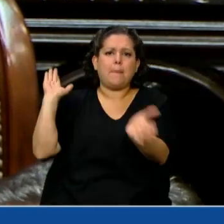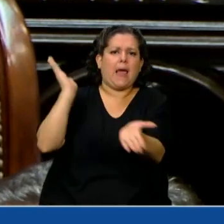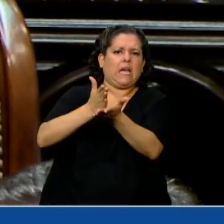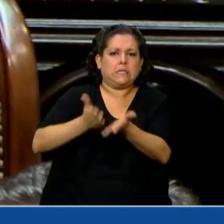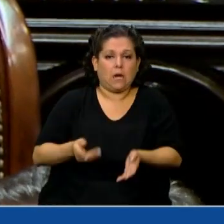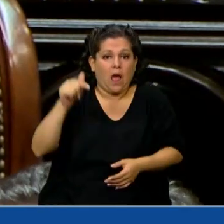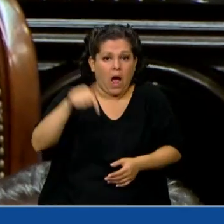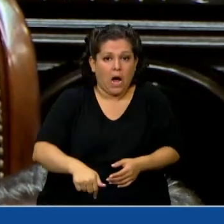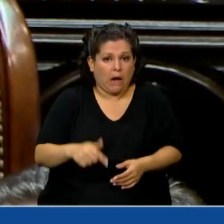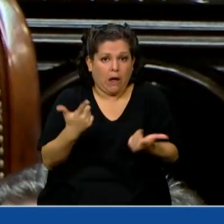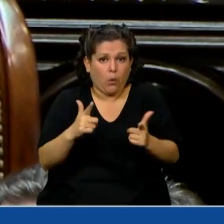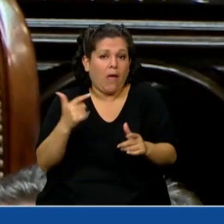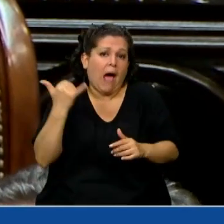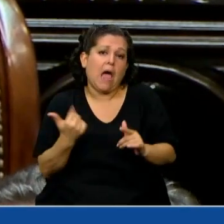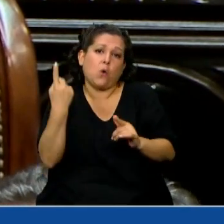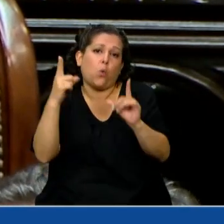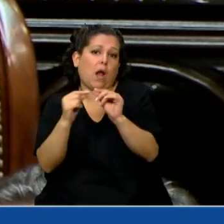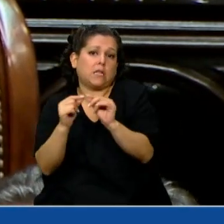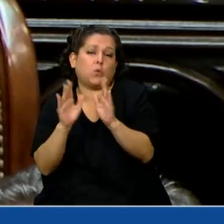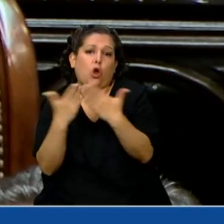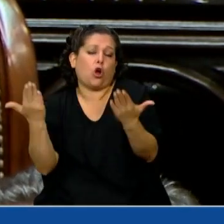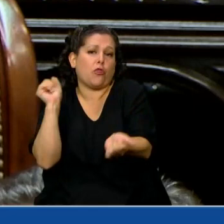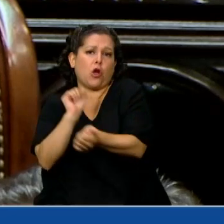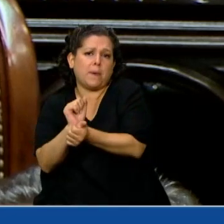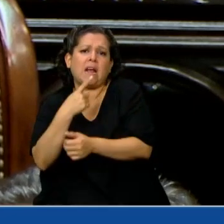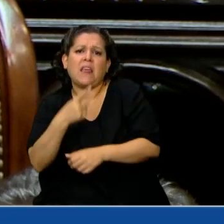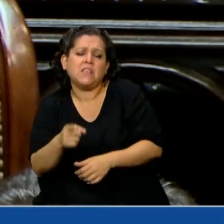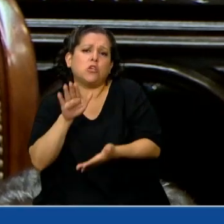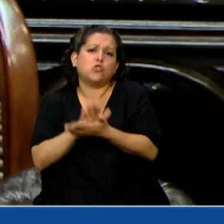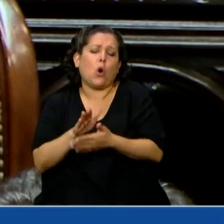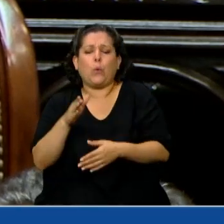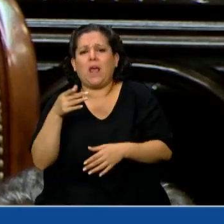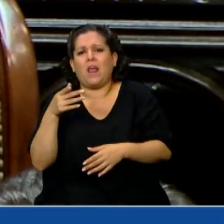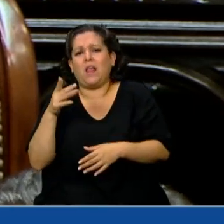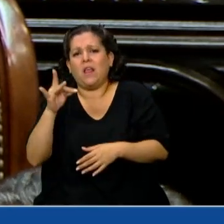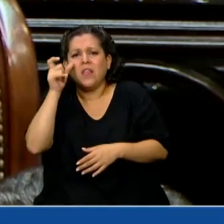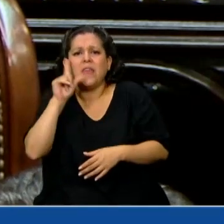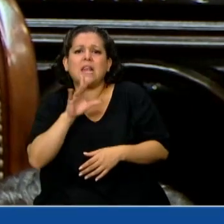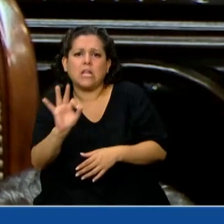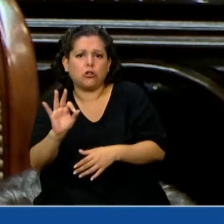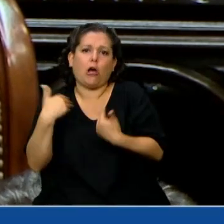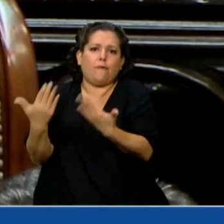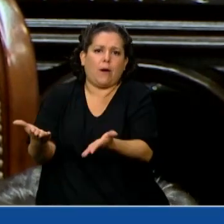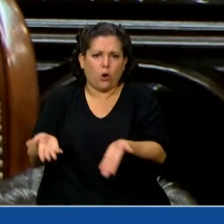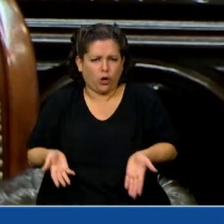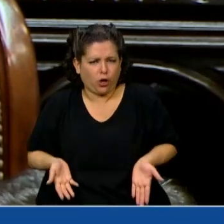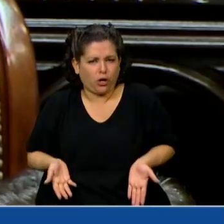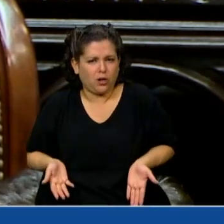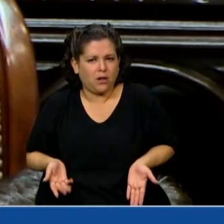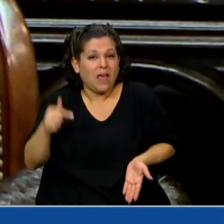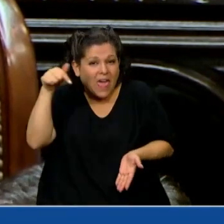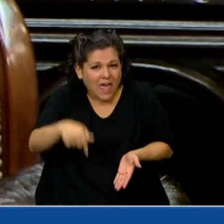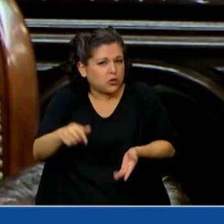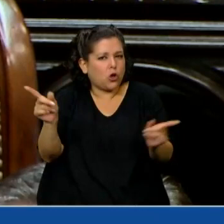castigarla. Acá apenas tenemos un artículo del Código Penal que habla de apología del delito. Esto no es apología del delito.